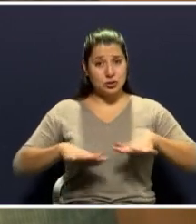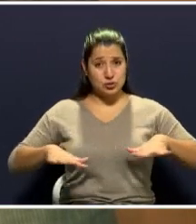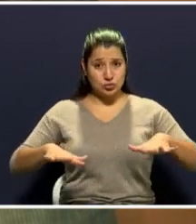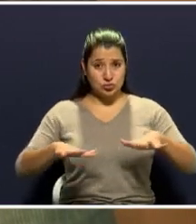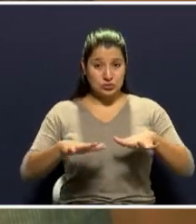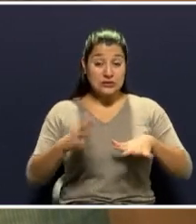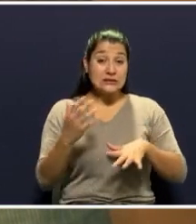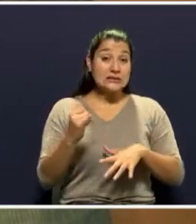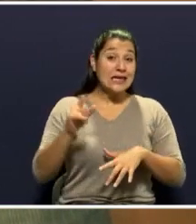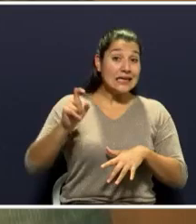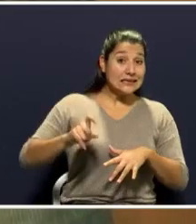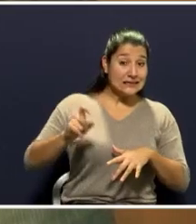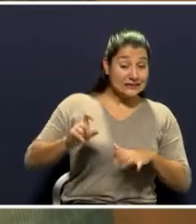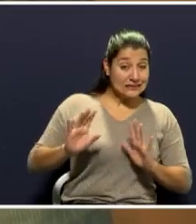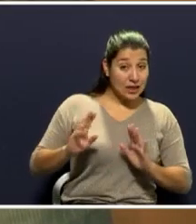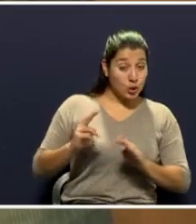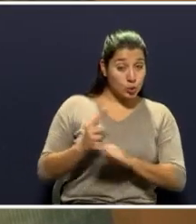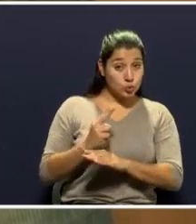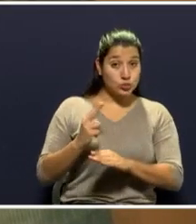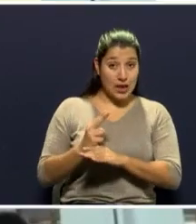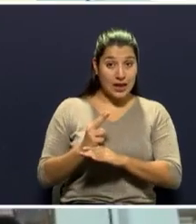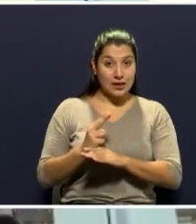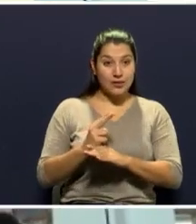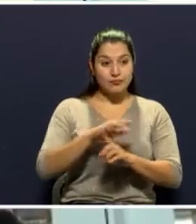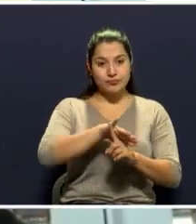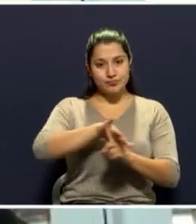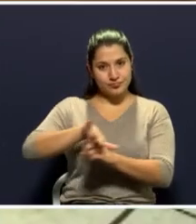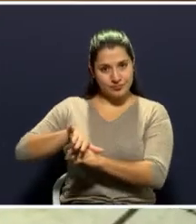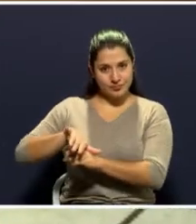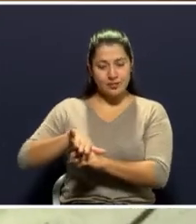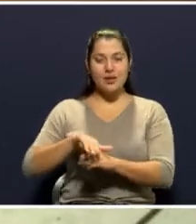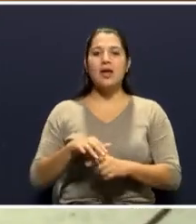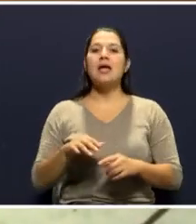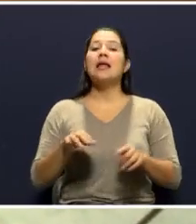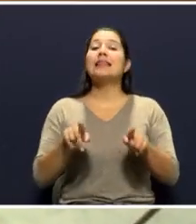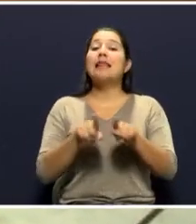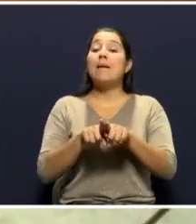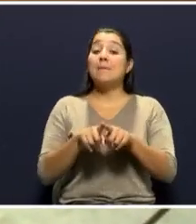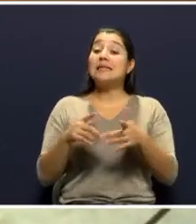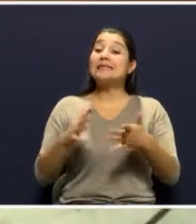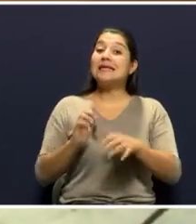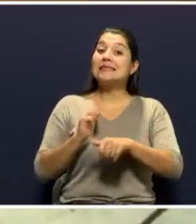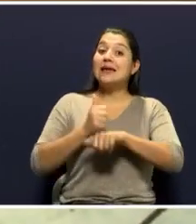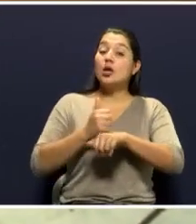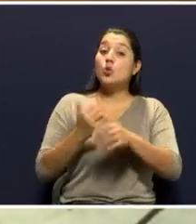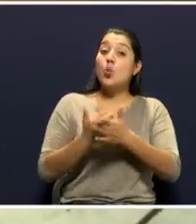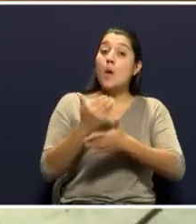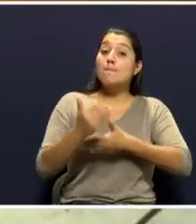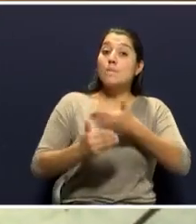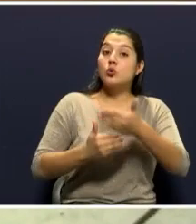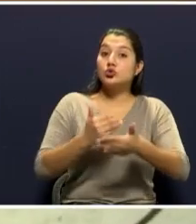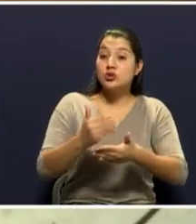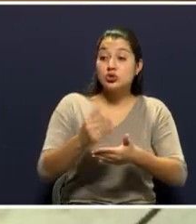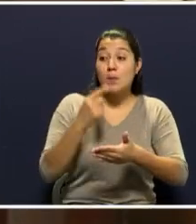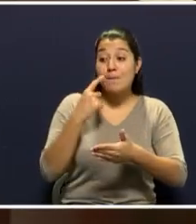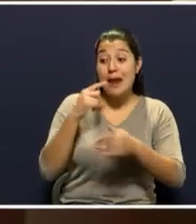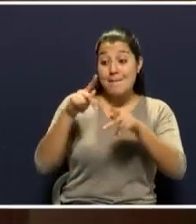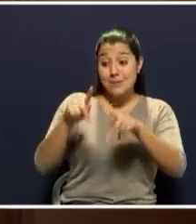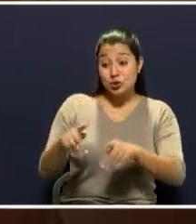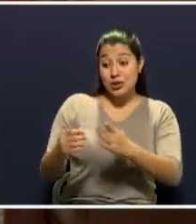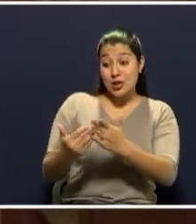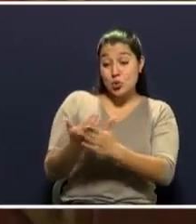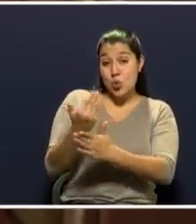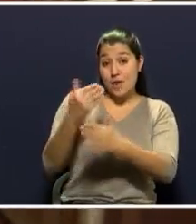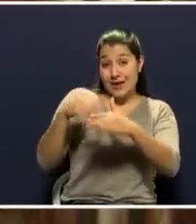sean necesarios, utilizarlos. Implementamos un nuevo protocolo para los casos de nuevo ingreso o aquellos